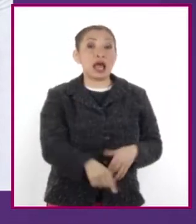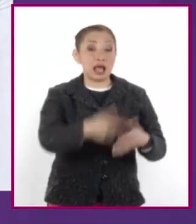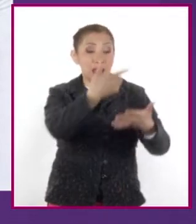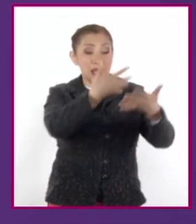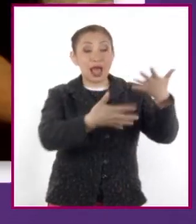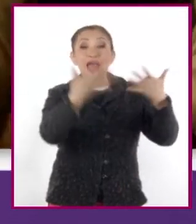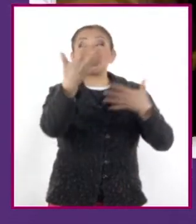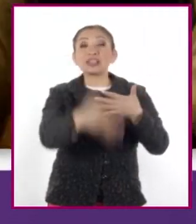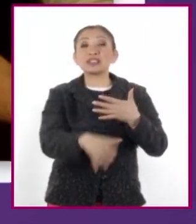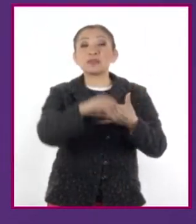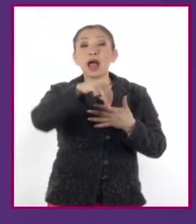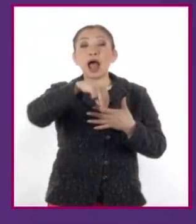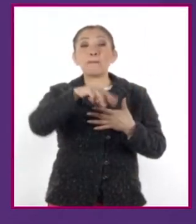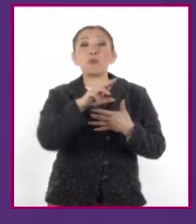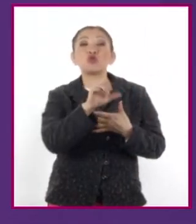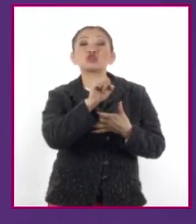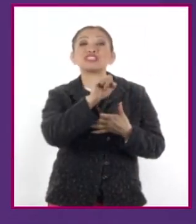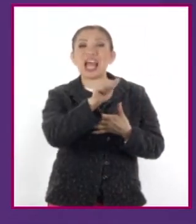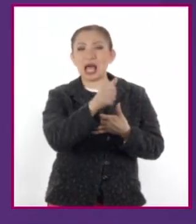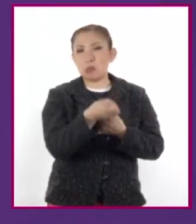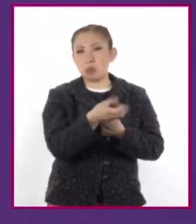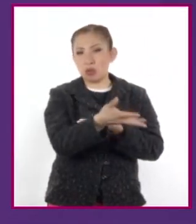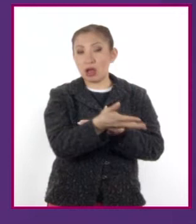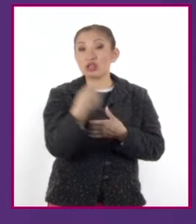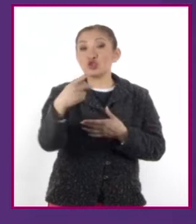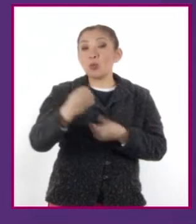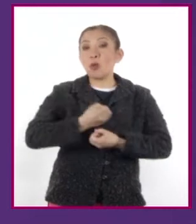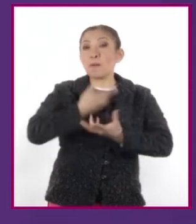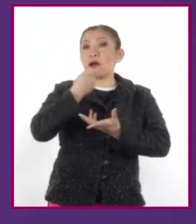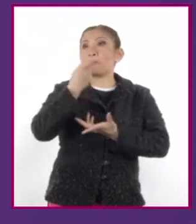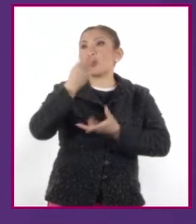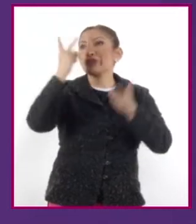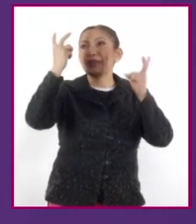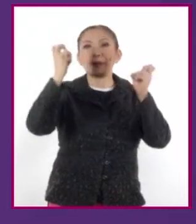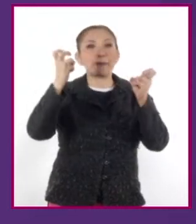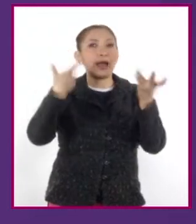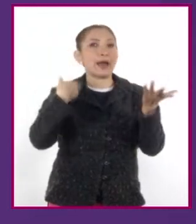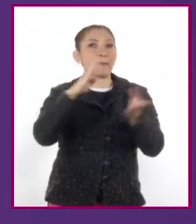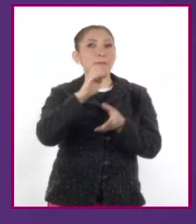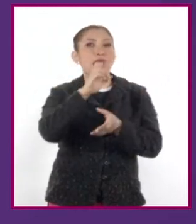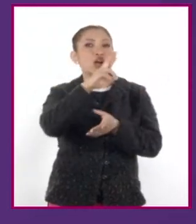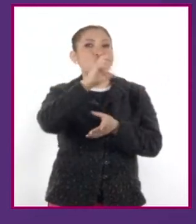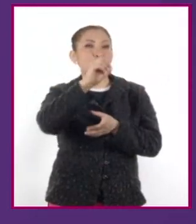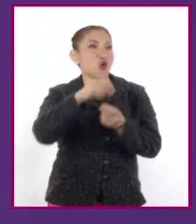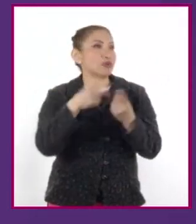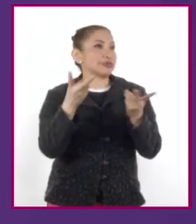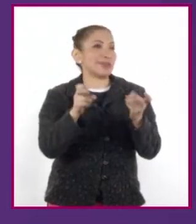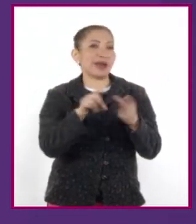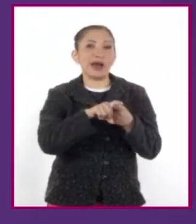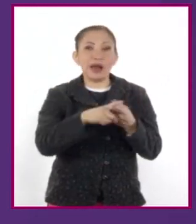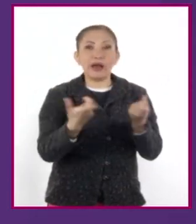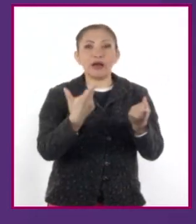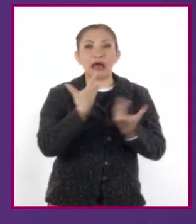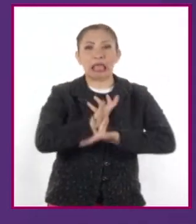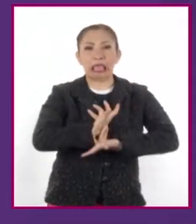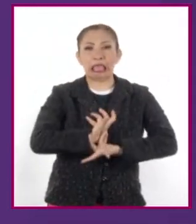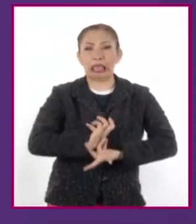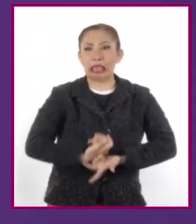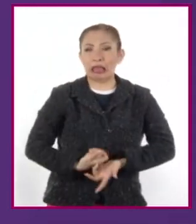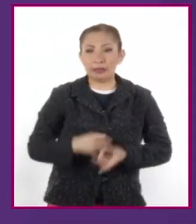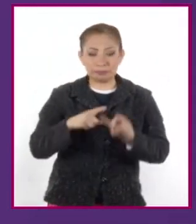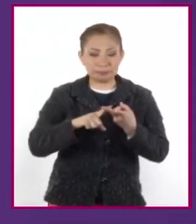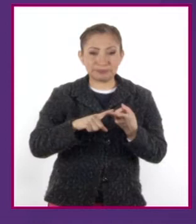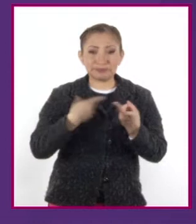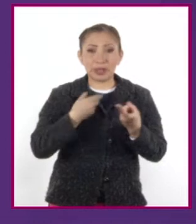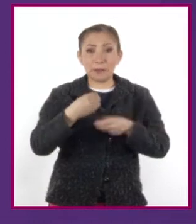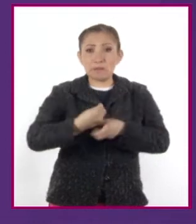musa. En sus poemas abordó temas tradicionales del barroco, como son el desengaño, la